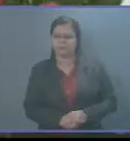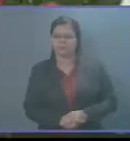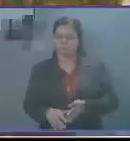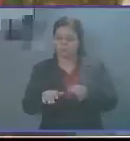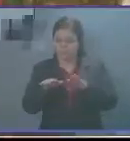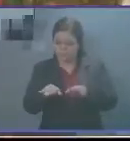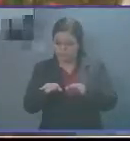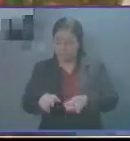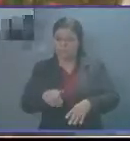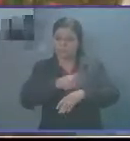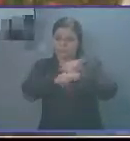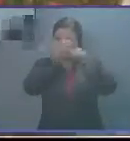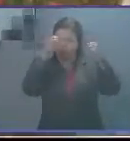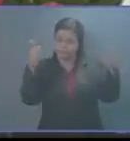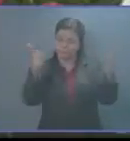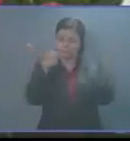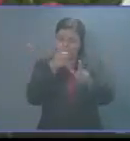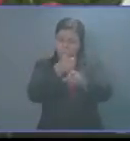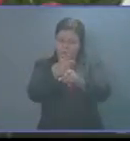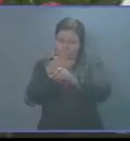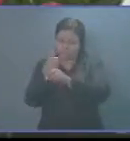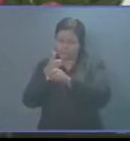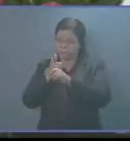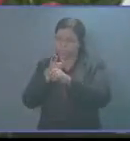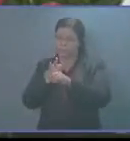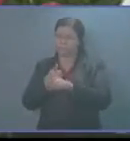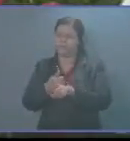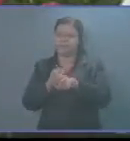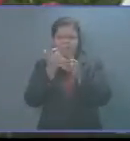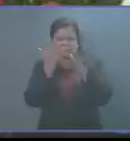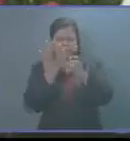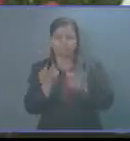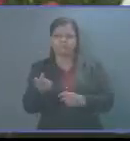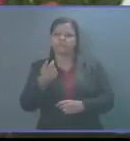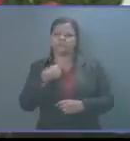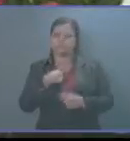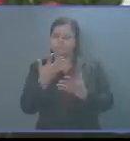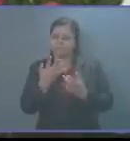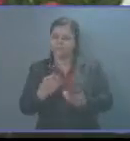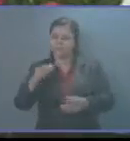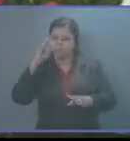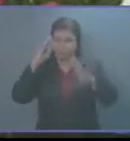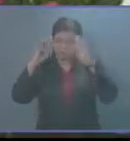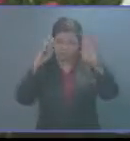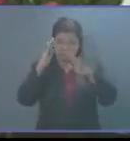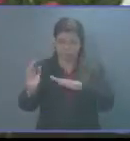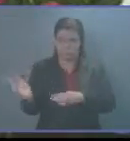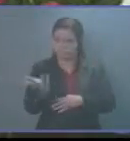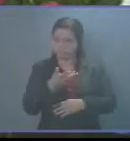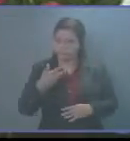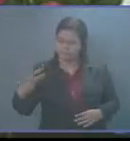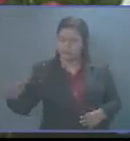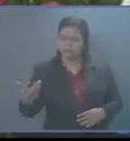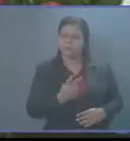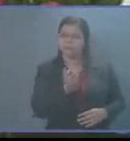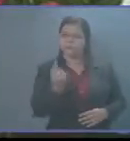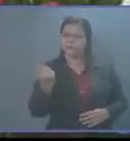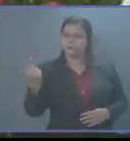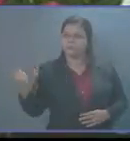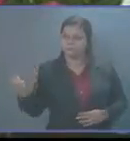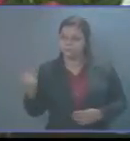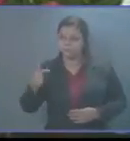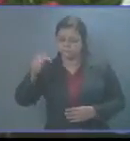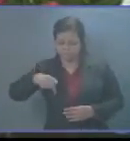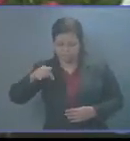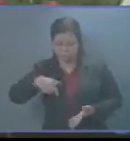Gracias, muy buenos días a todos y a todas. Quiero empezar saludando a todos los ciudadanos